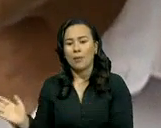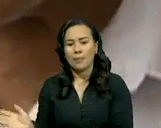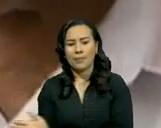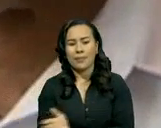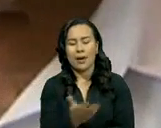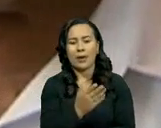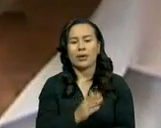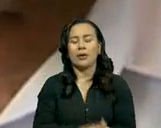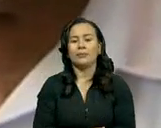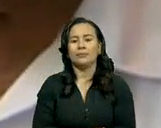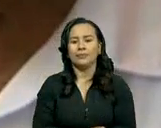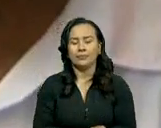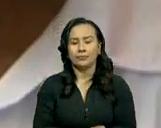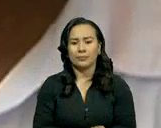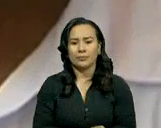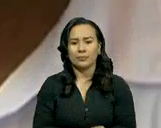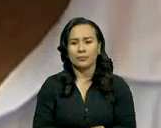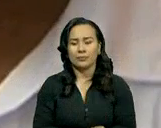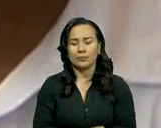pantalla